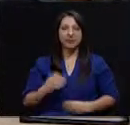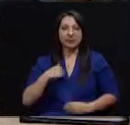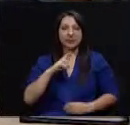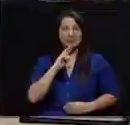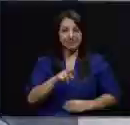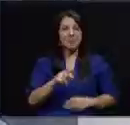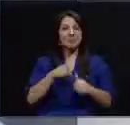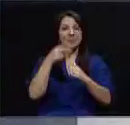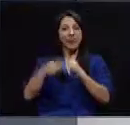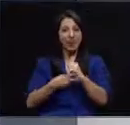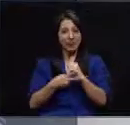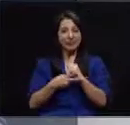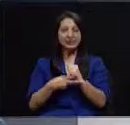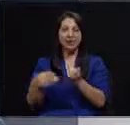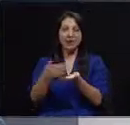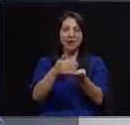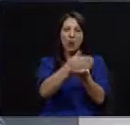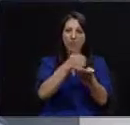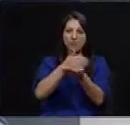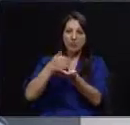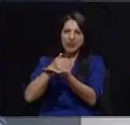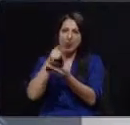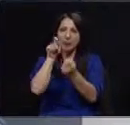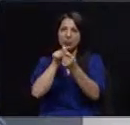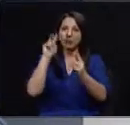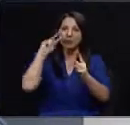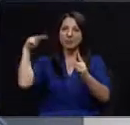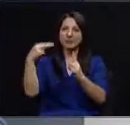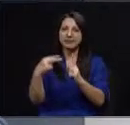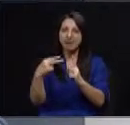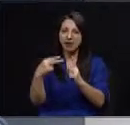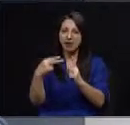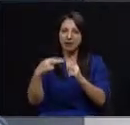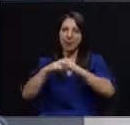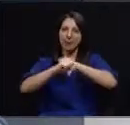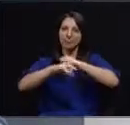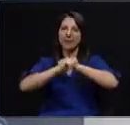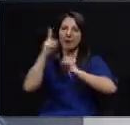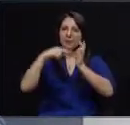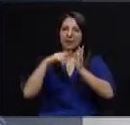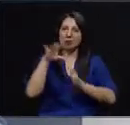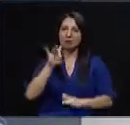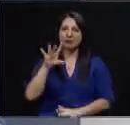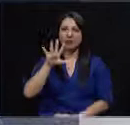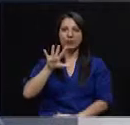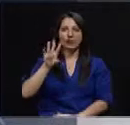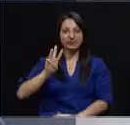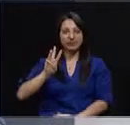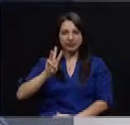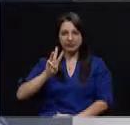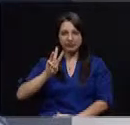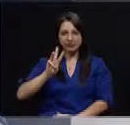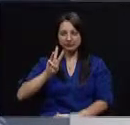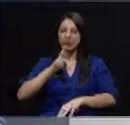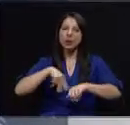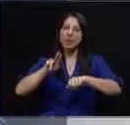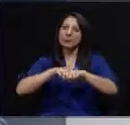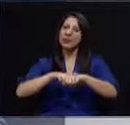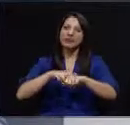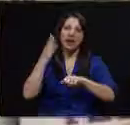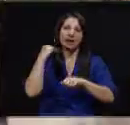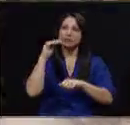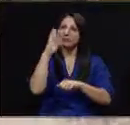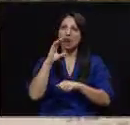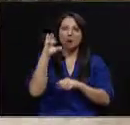Es la primera vez que se recopila un punto de vista de la campaña de 1856 que